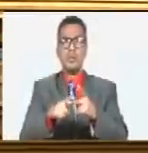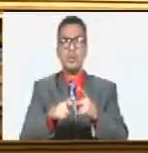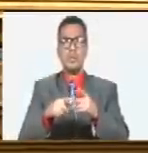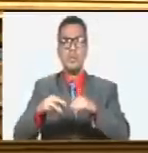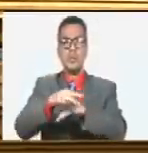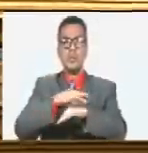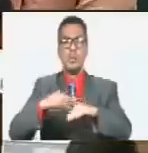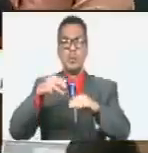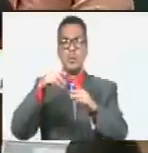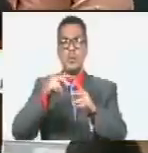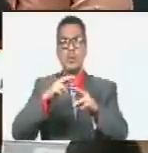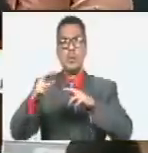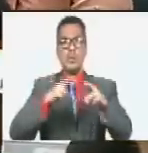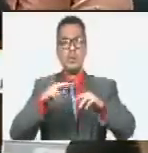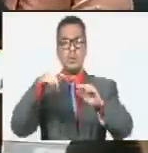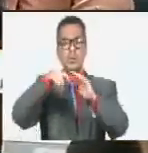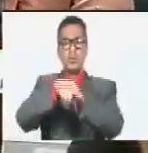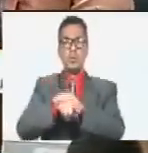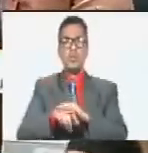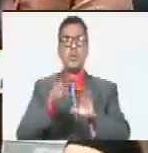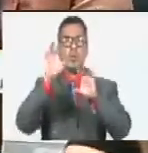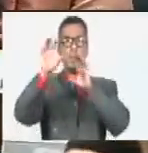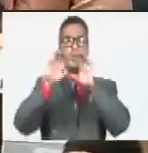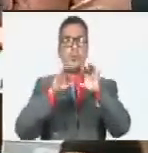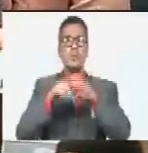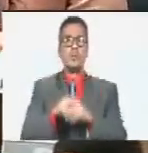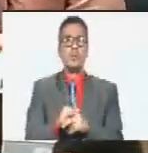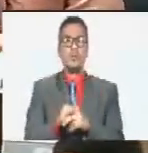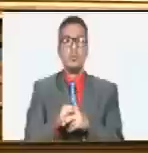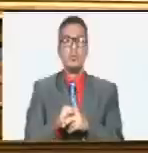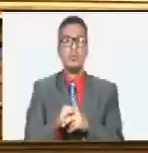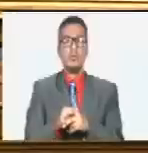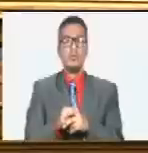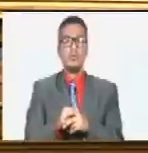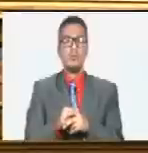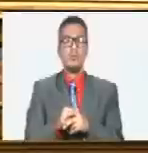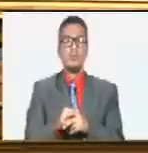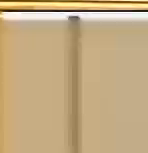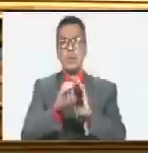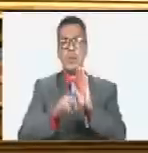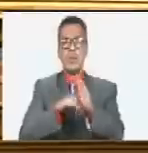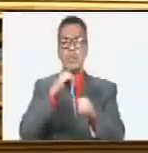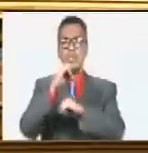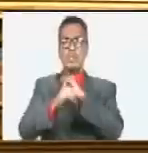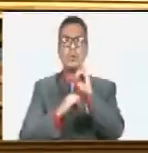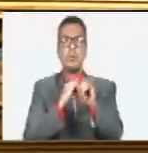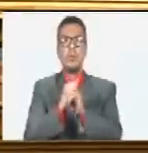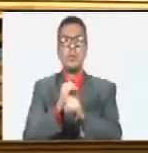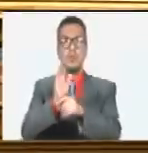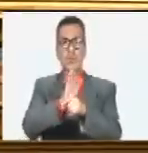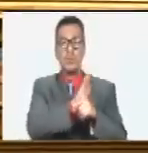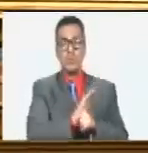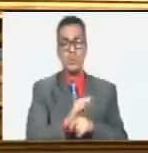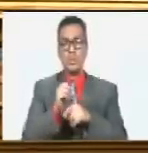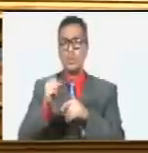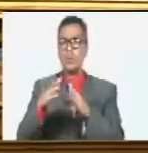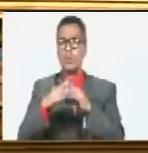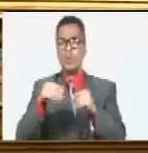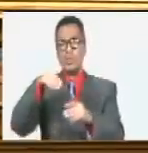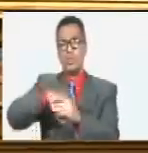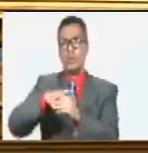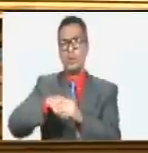son países cuyas elecciones las realizan de forma manual, sin eficacia del voto, que se